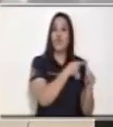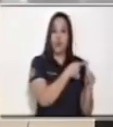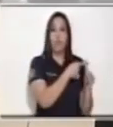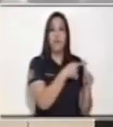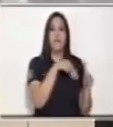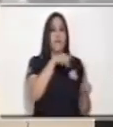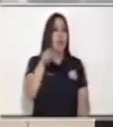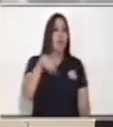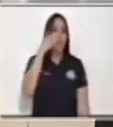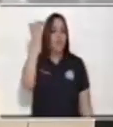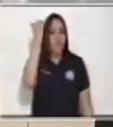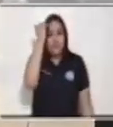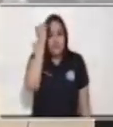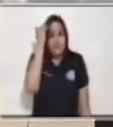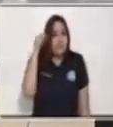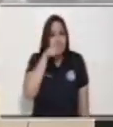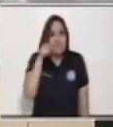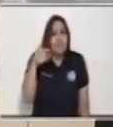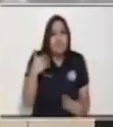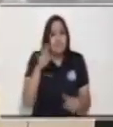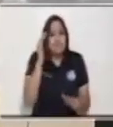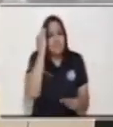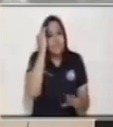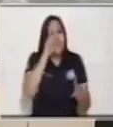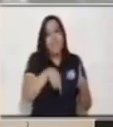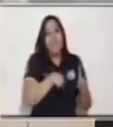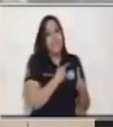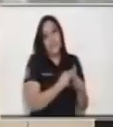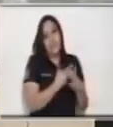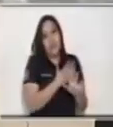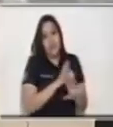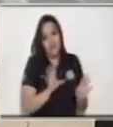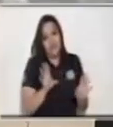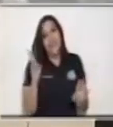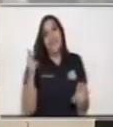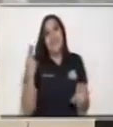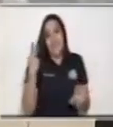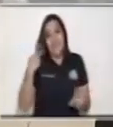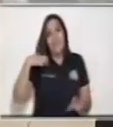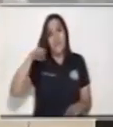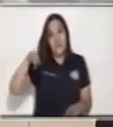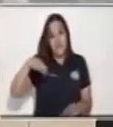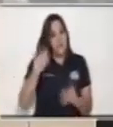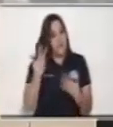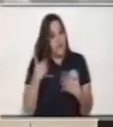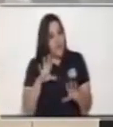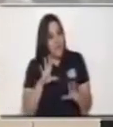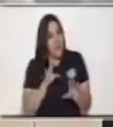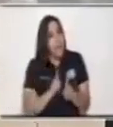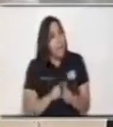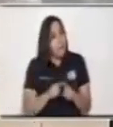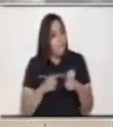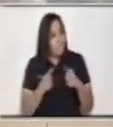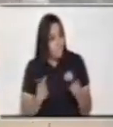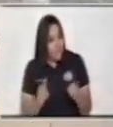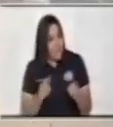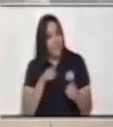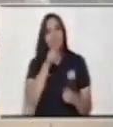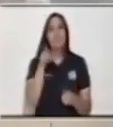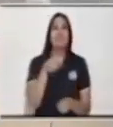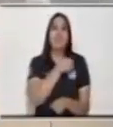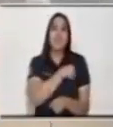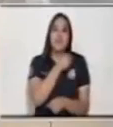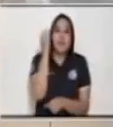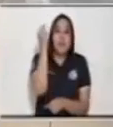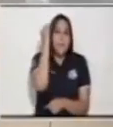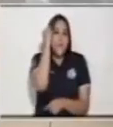sé que ustedes ya saben sumar. Por supuesto, están en segundo primaria. Pero quiero que pensemos en